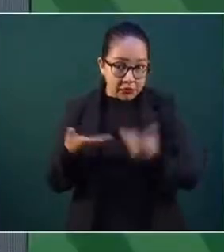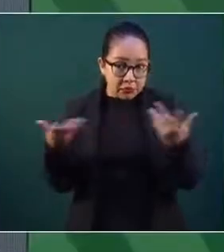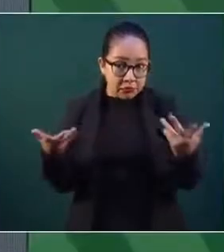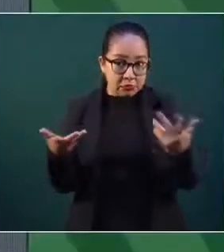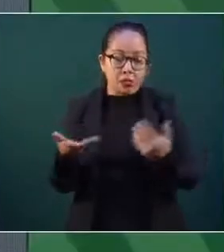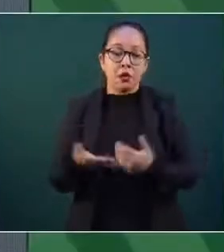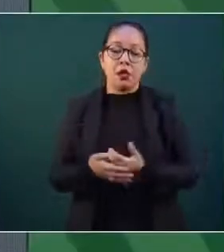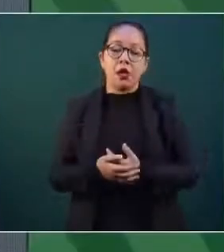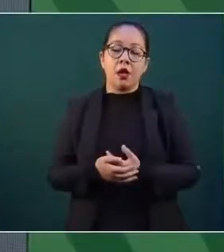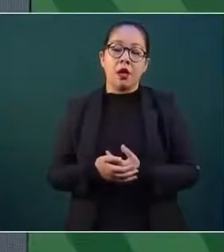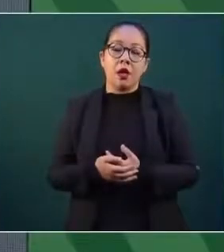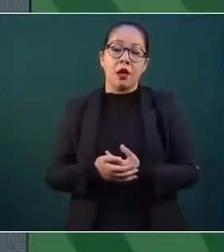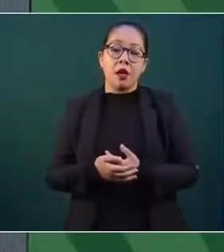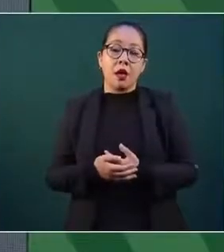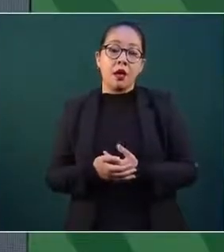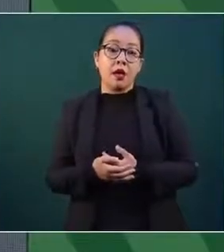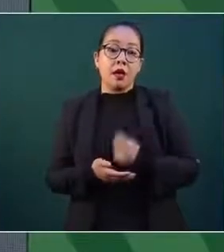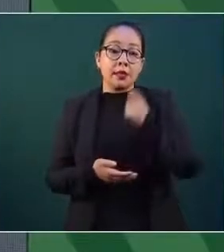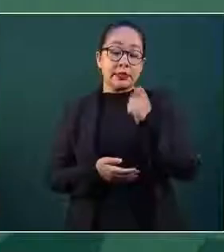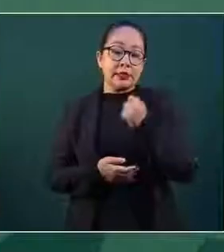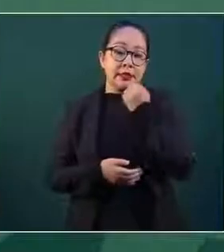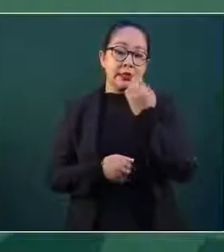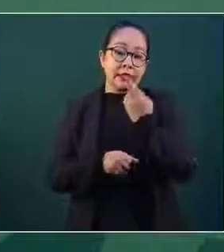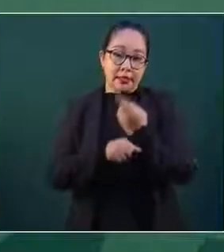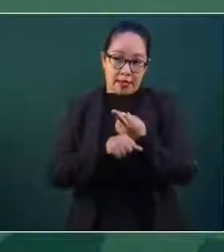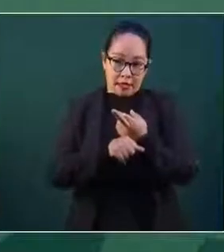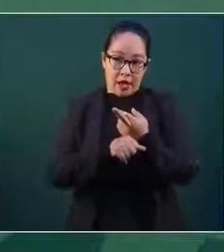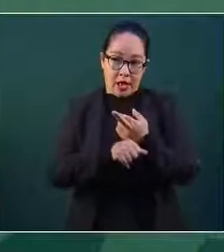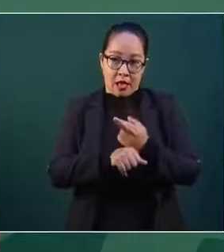secretaria de Energía